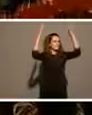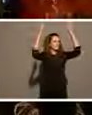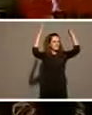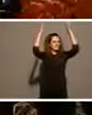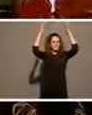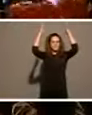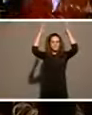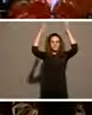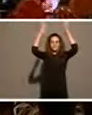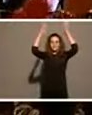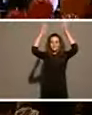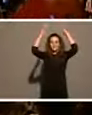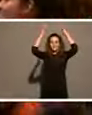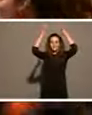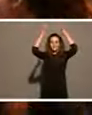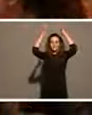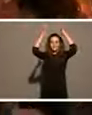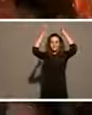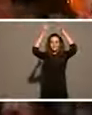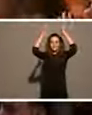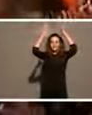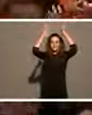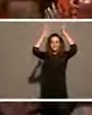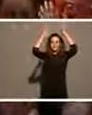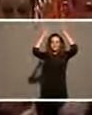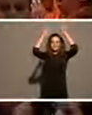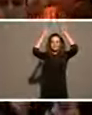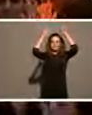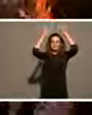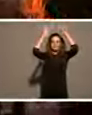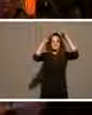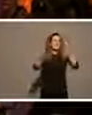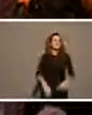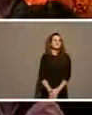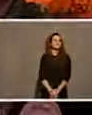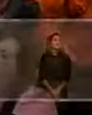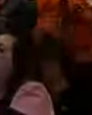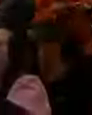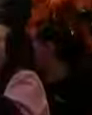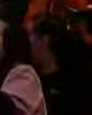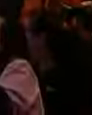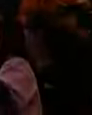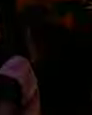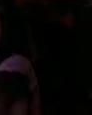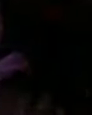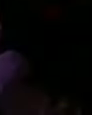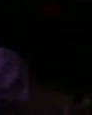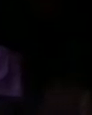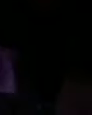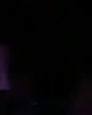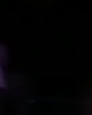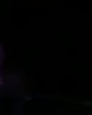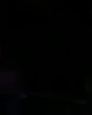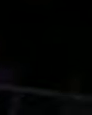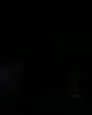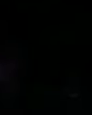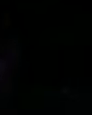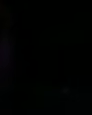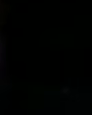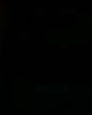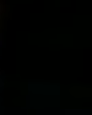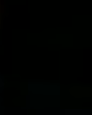Super mix de sus pasacalles. Genial la presentación de Mamelucos, que ha puesto al, bueno, parece que